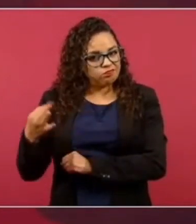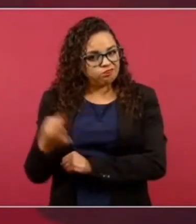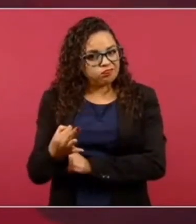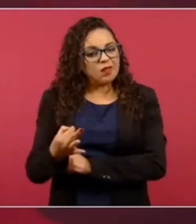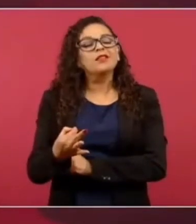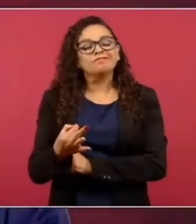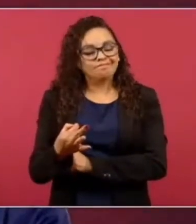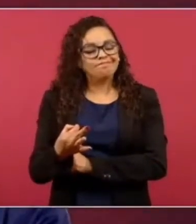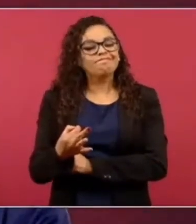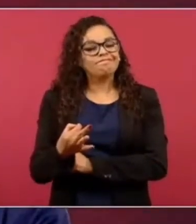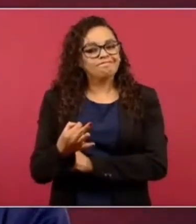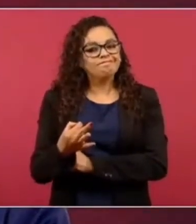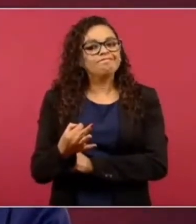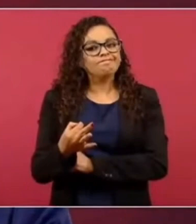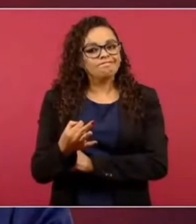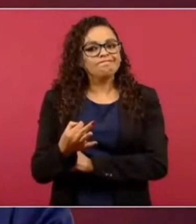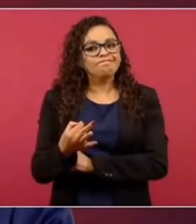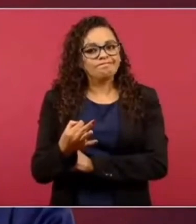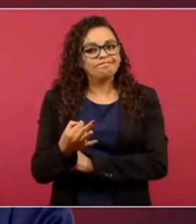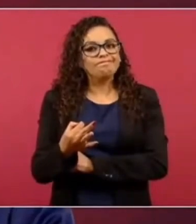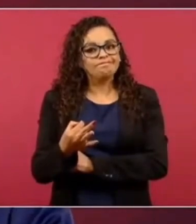Y a mí me ha funcionado eso.